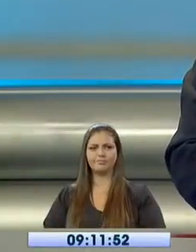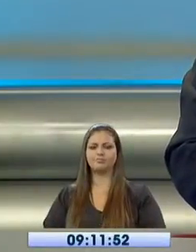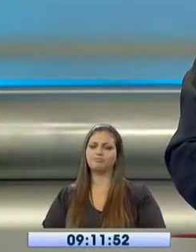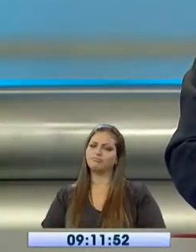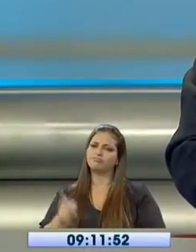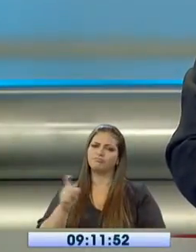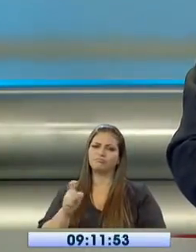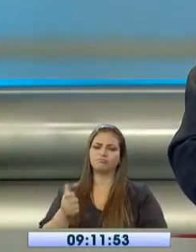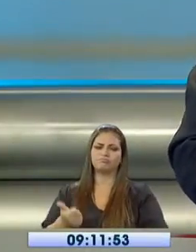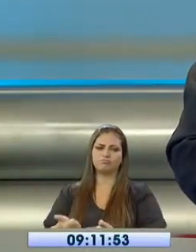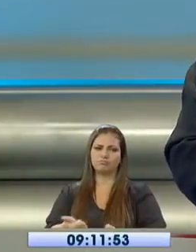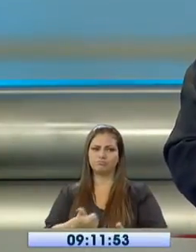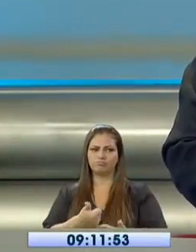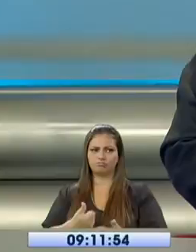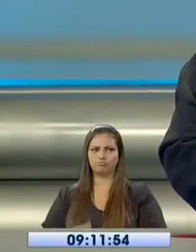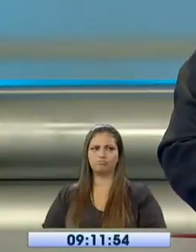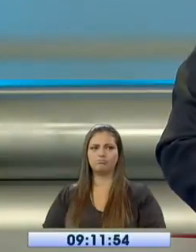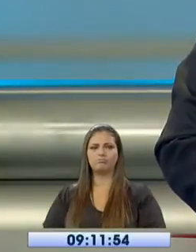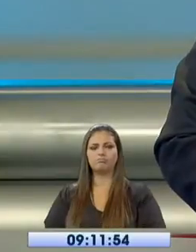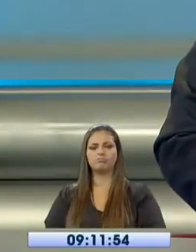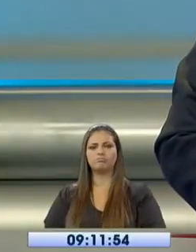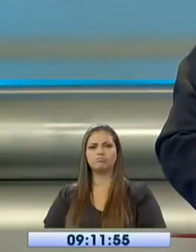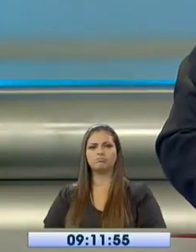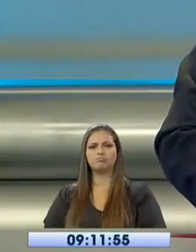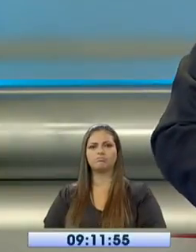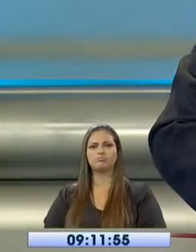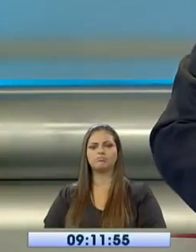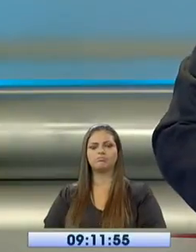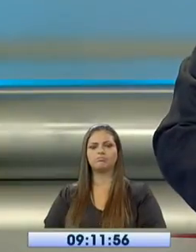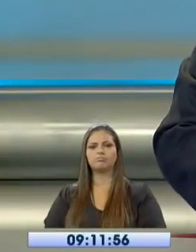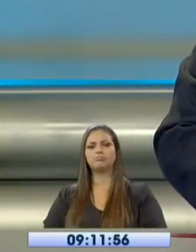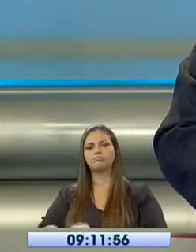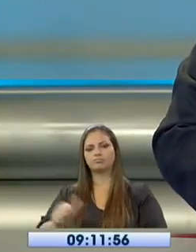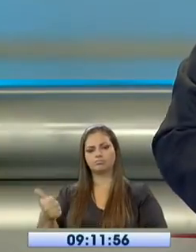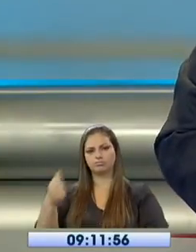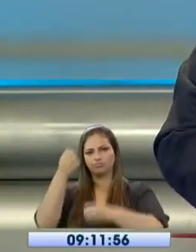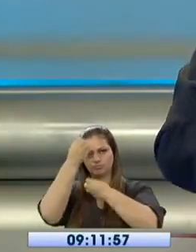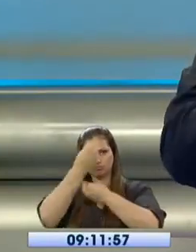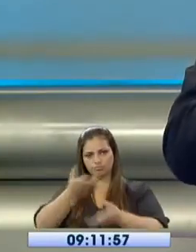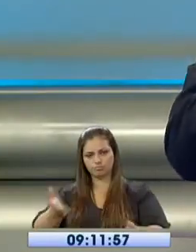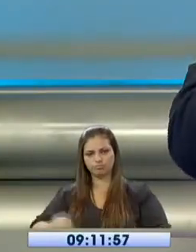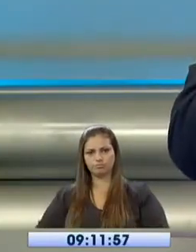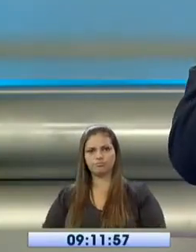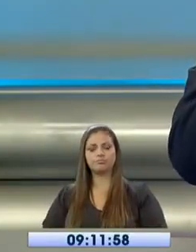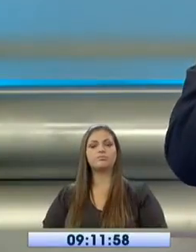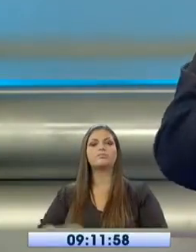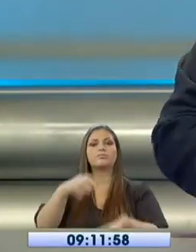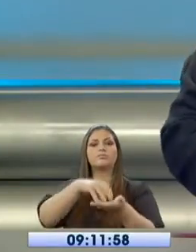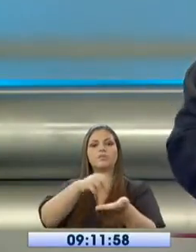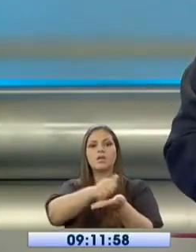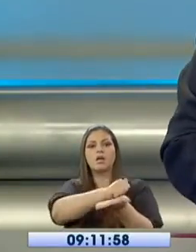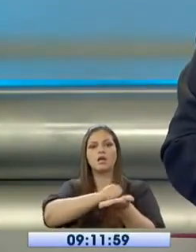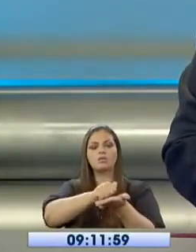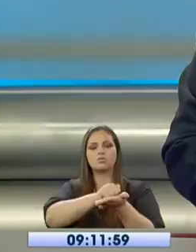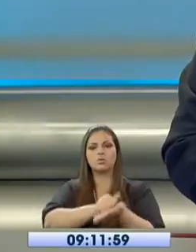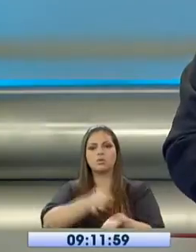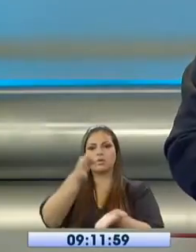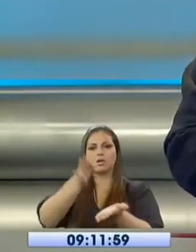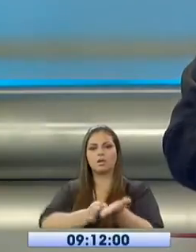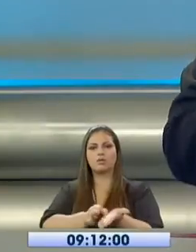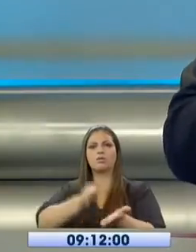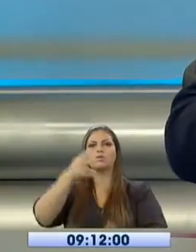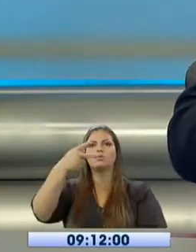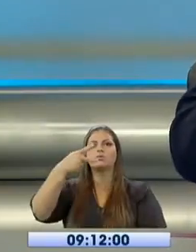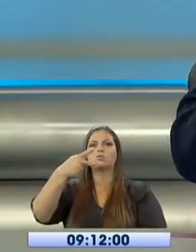necesitan de esa colaboración. Otra información, 80 menores de edad fueron encontrados en el interior